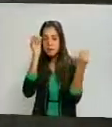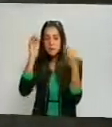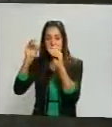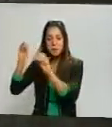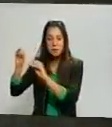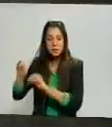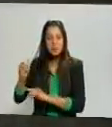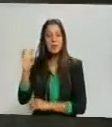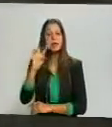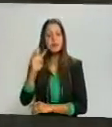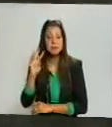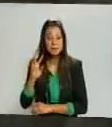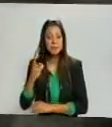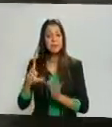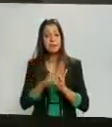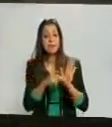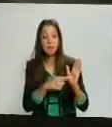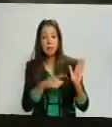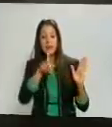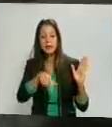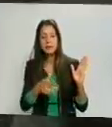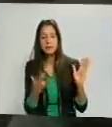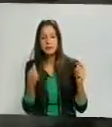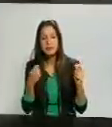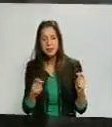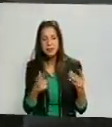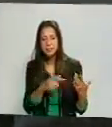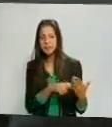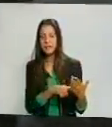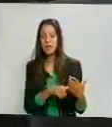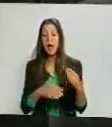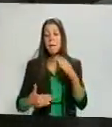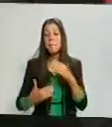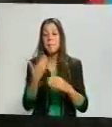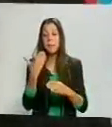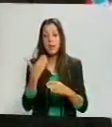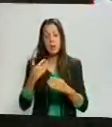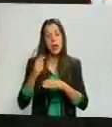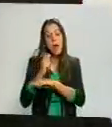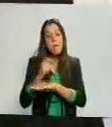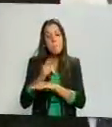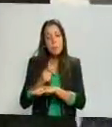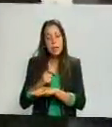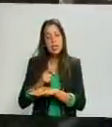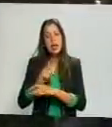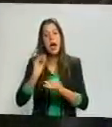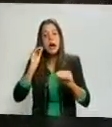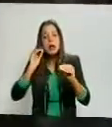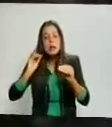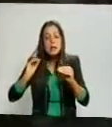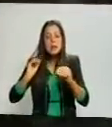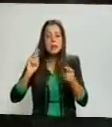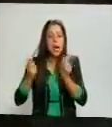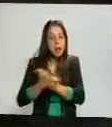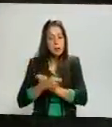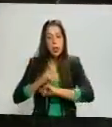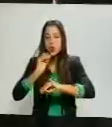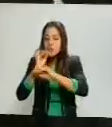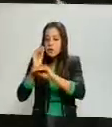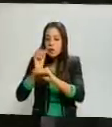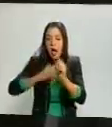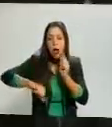del país. Con esta ley también se busca un nuevo modelo de minería que sea ecológico y racional.